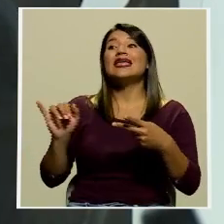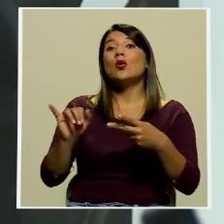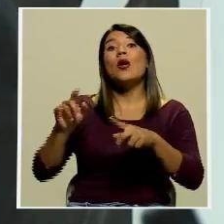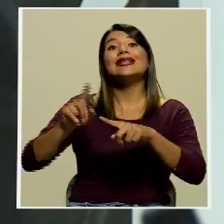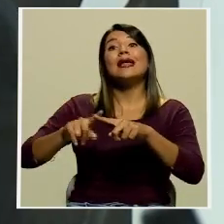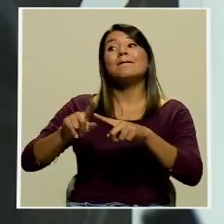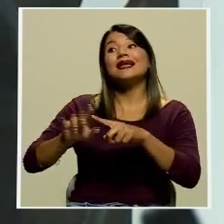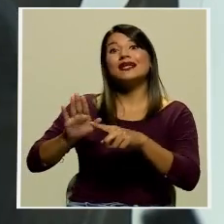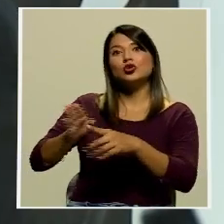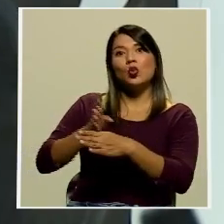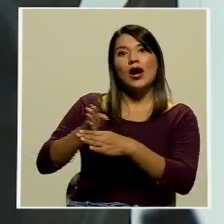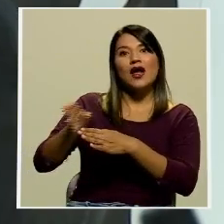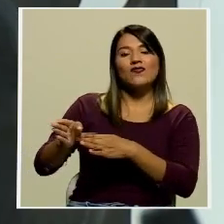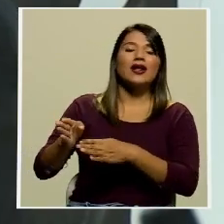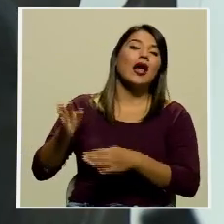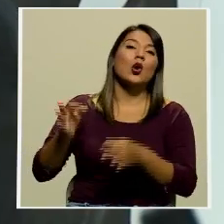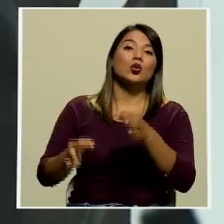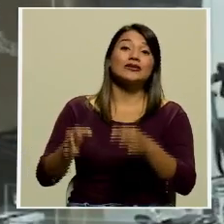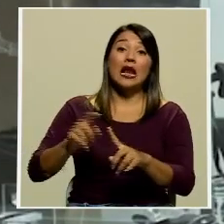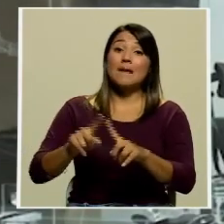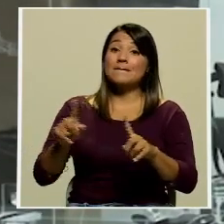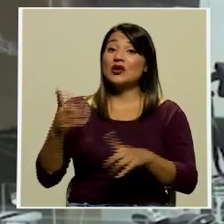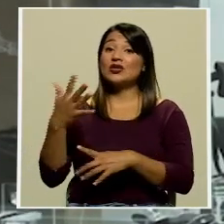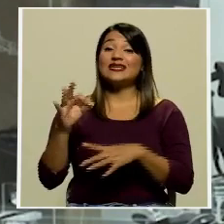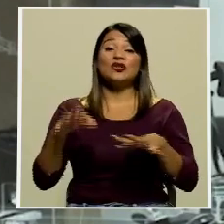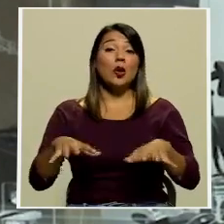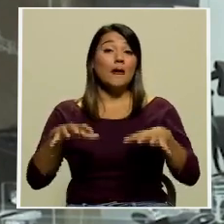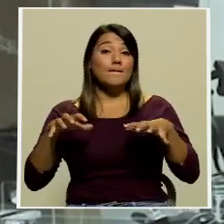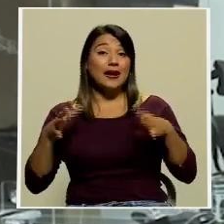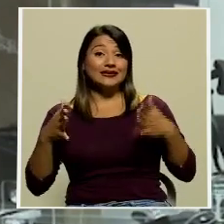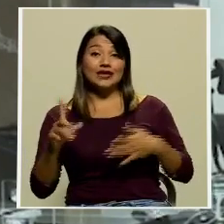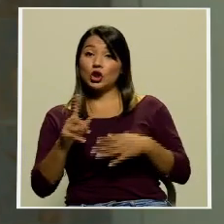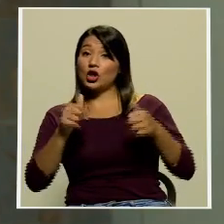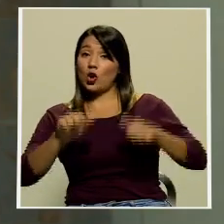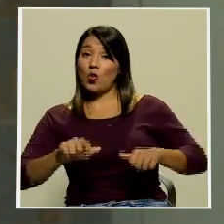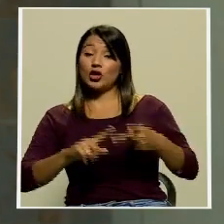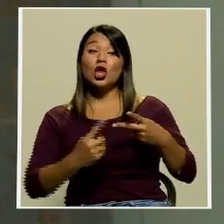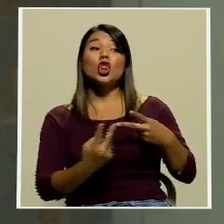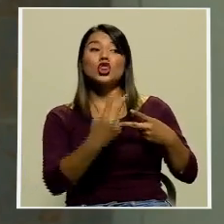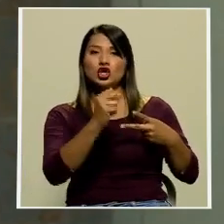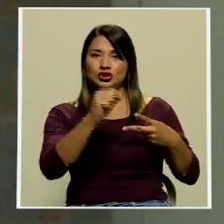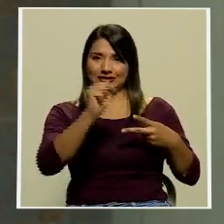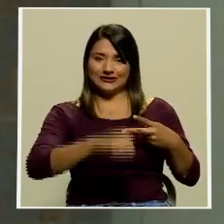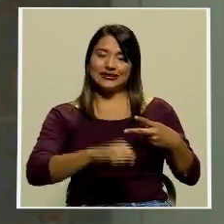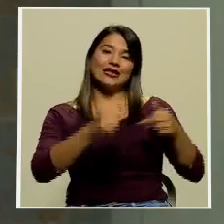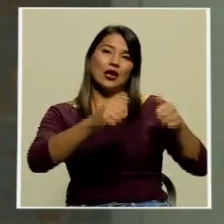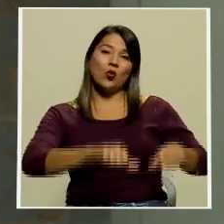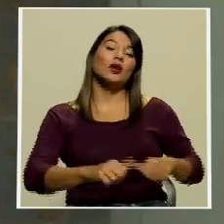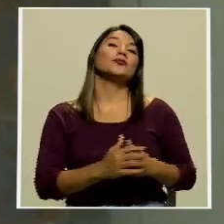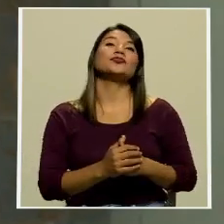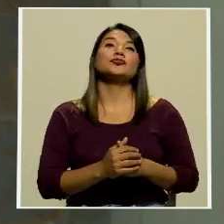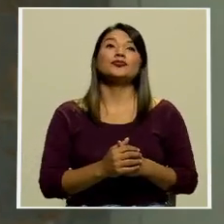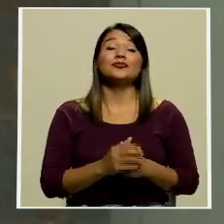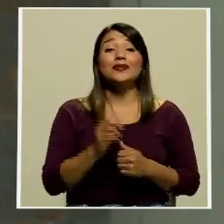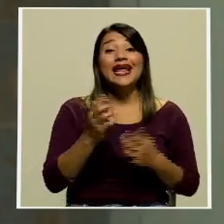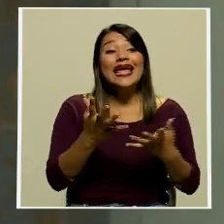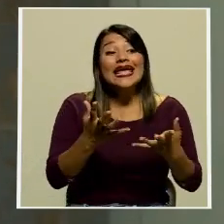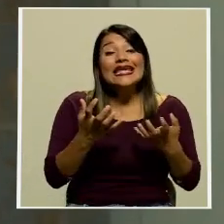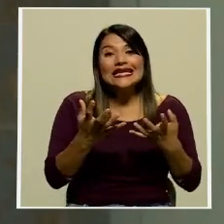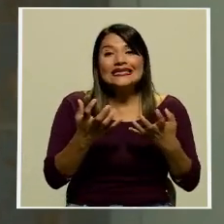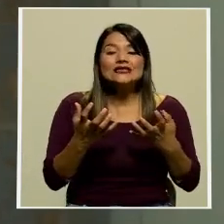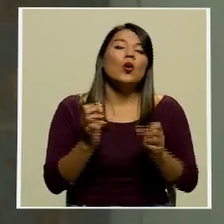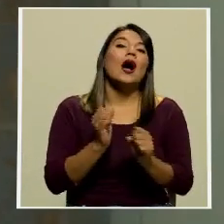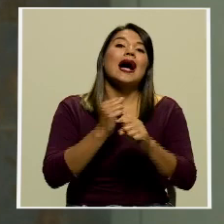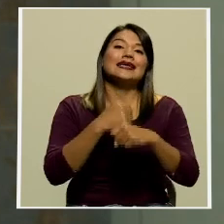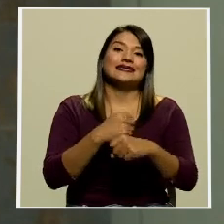judicial. Sin embargo, 19 magistrados lo rechazaron contra 2 que sí lo aceptaban. Se quiso cambiar por la